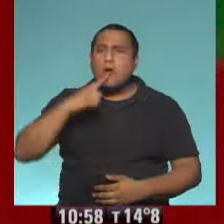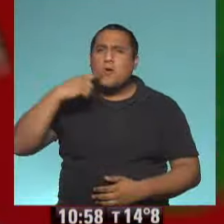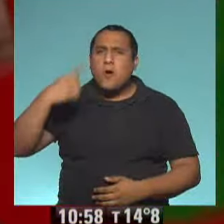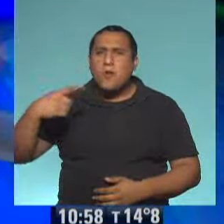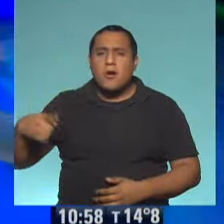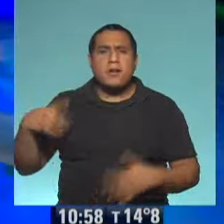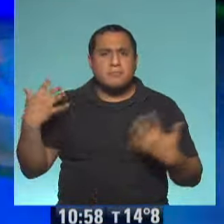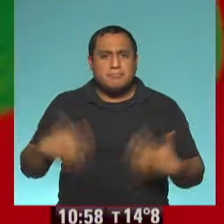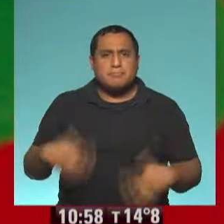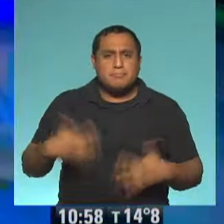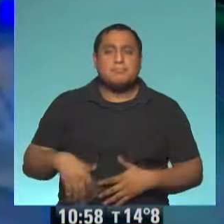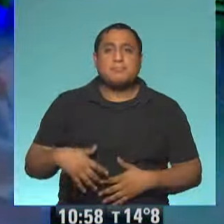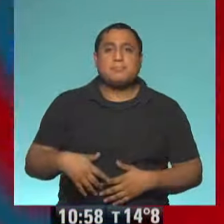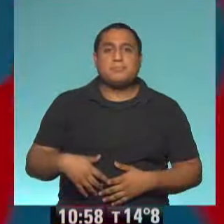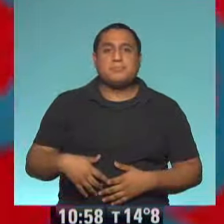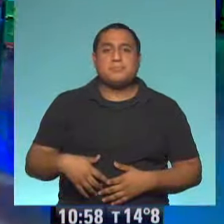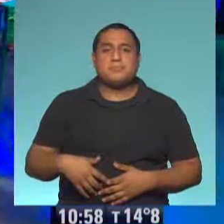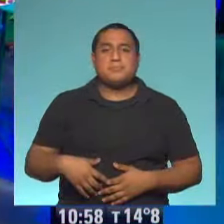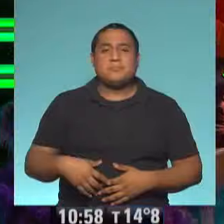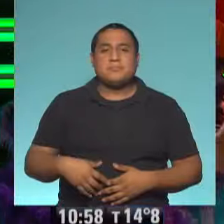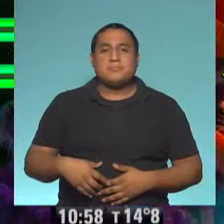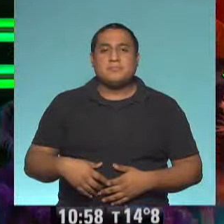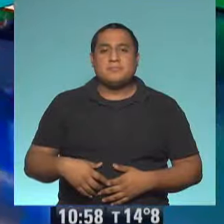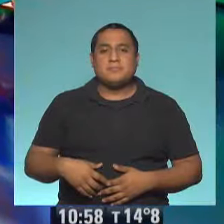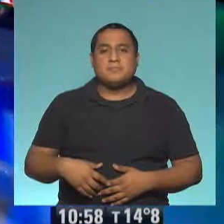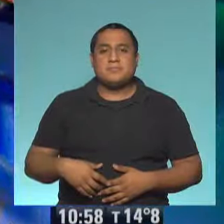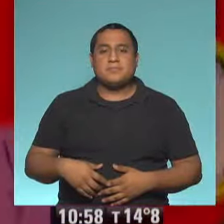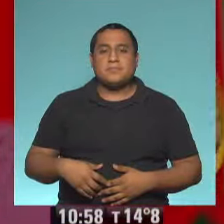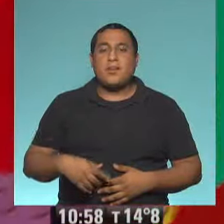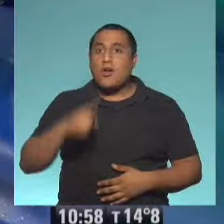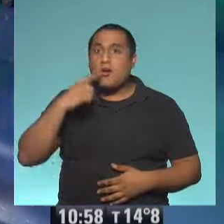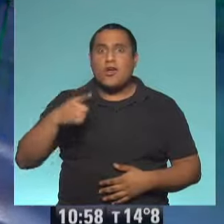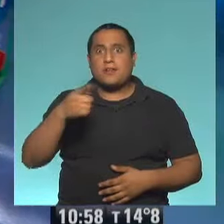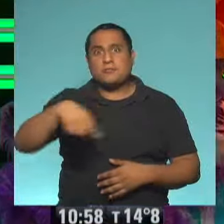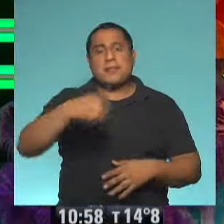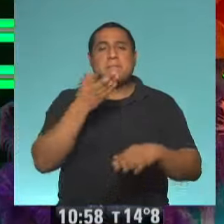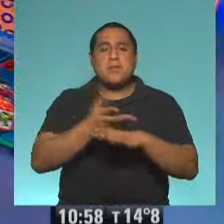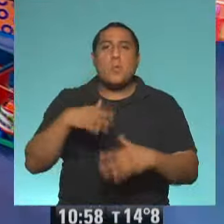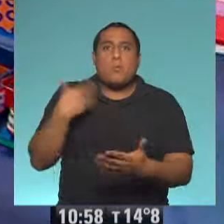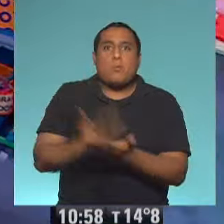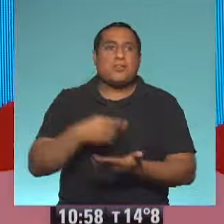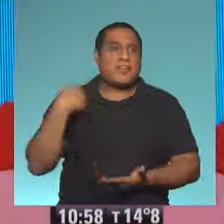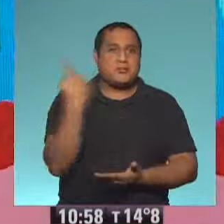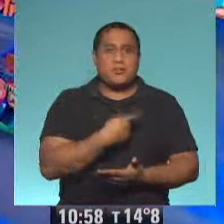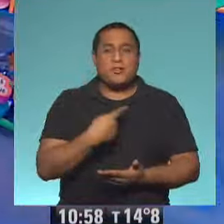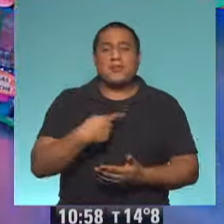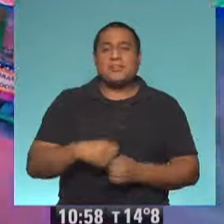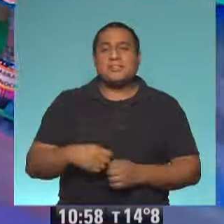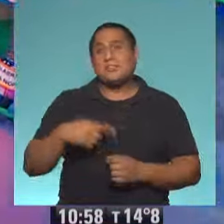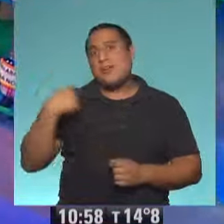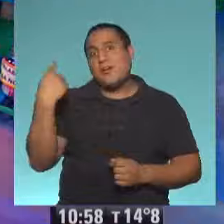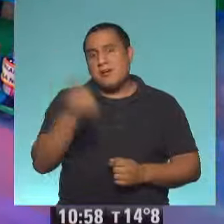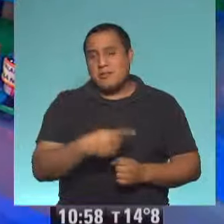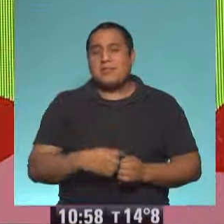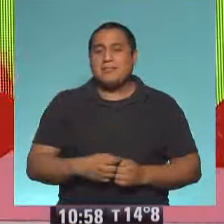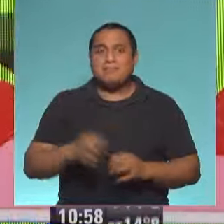Colores, el nombre ganador. Ahí está. Con los colores que pidieron, el nombre que propusimos entre todos y todas. Ahí